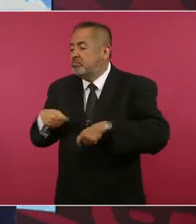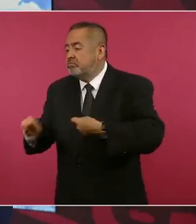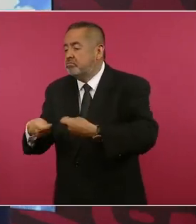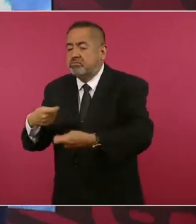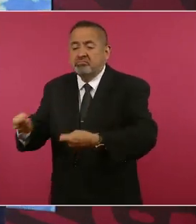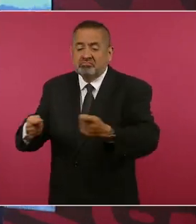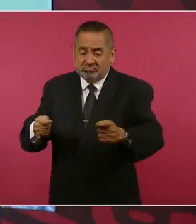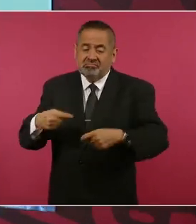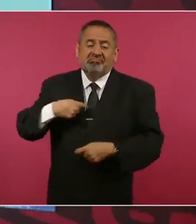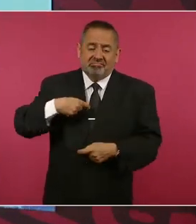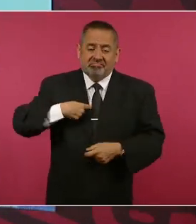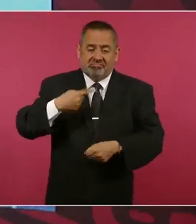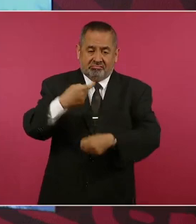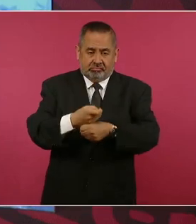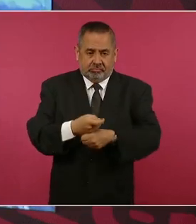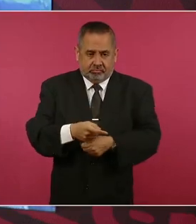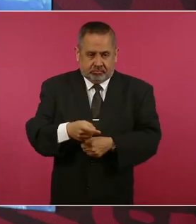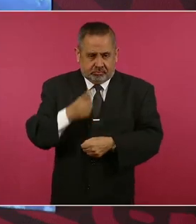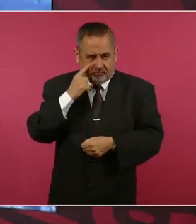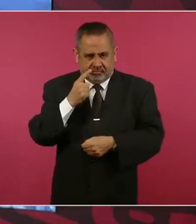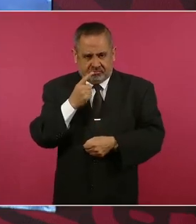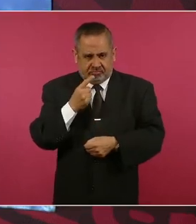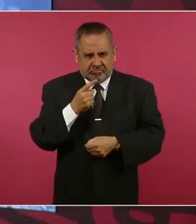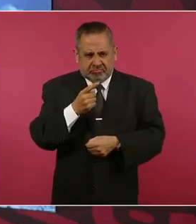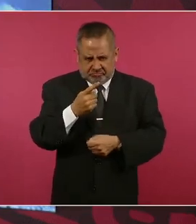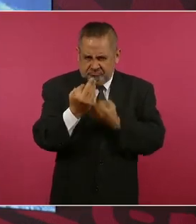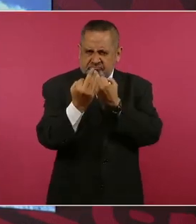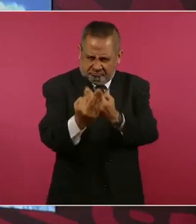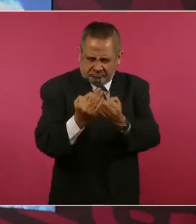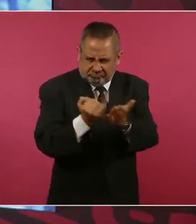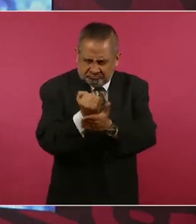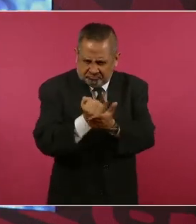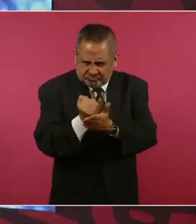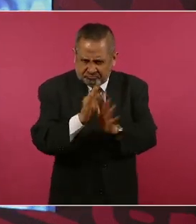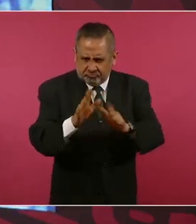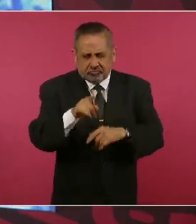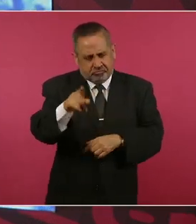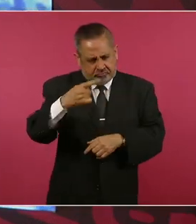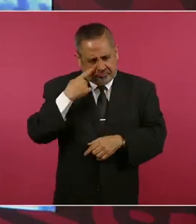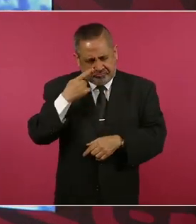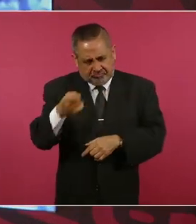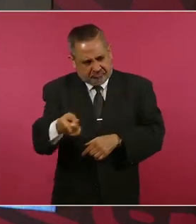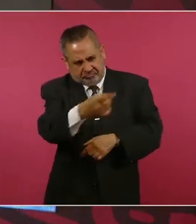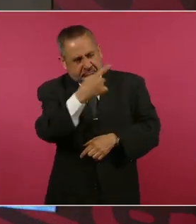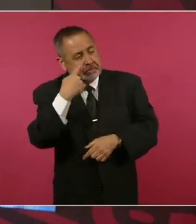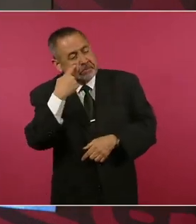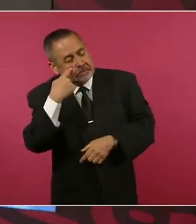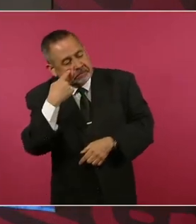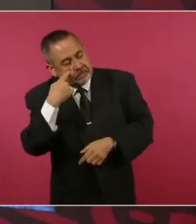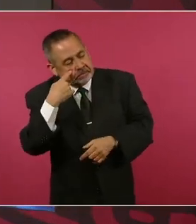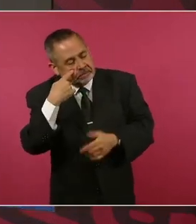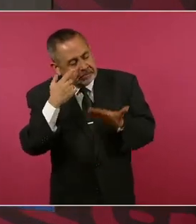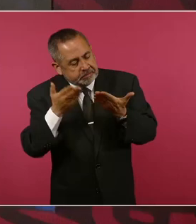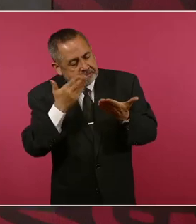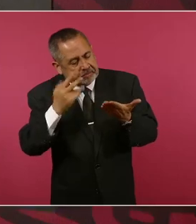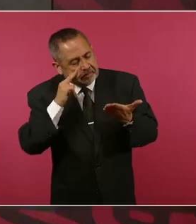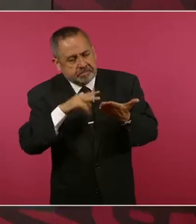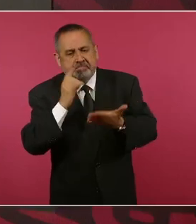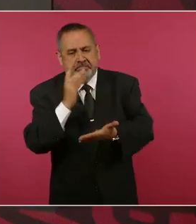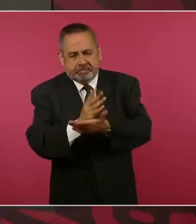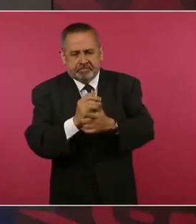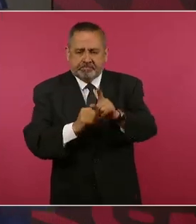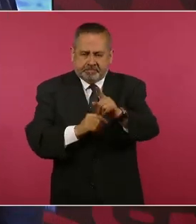Y no te reto, quiero nada más que lo constates, ¿sí?,